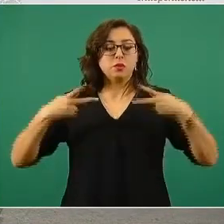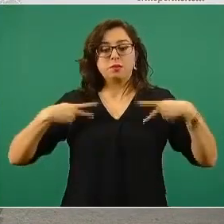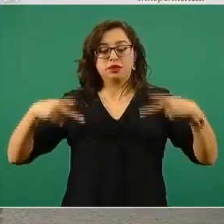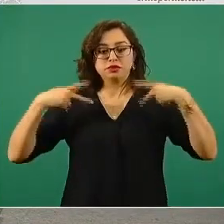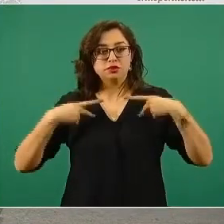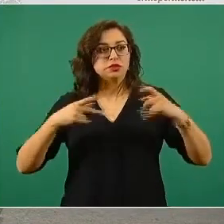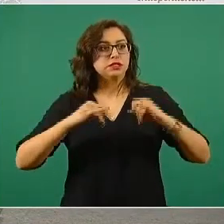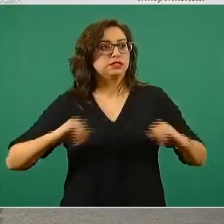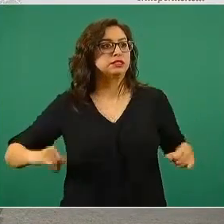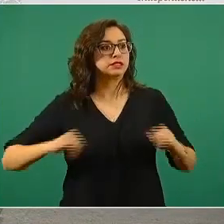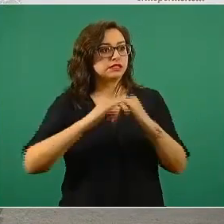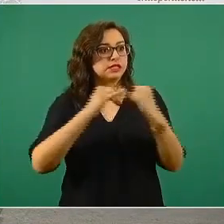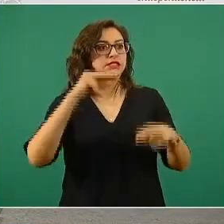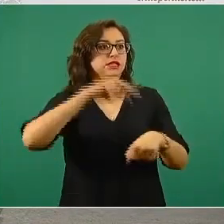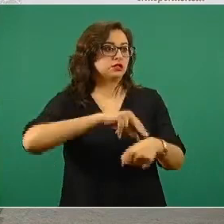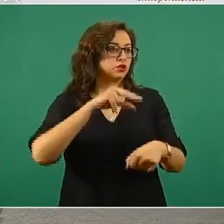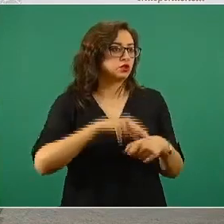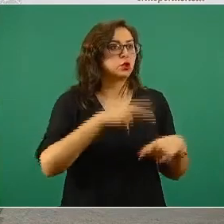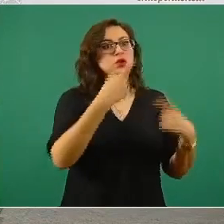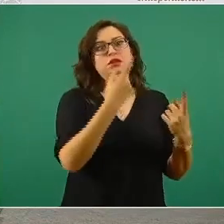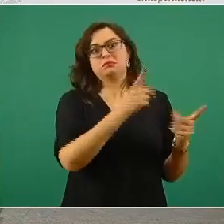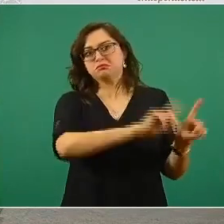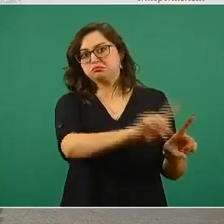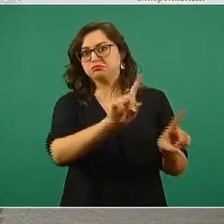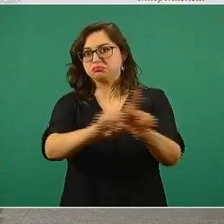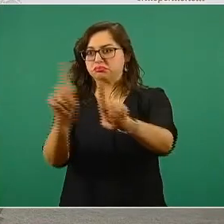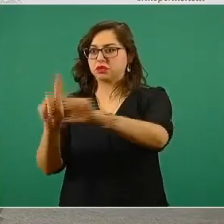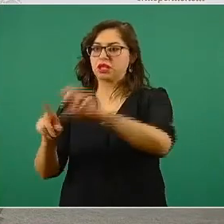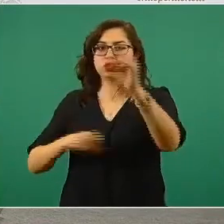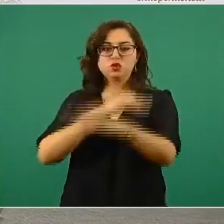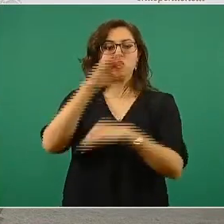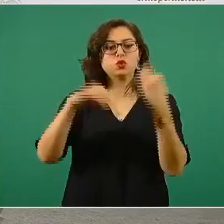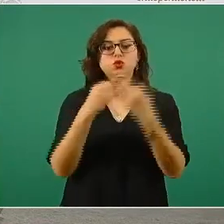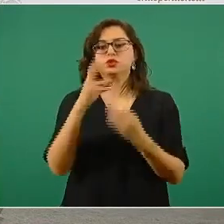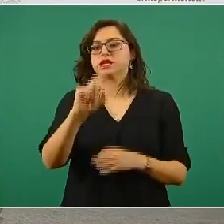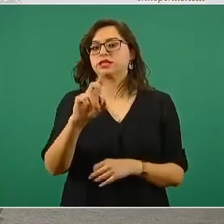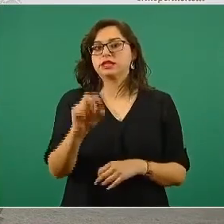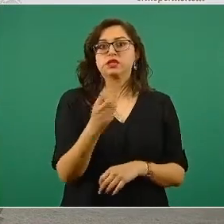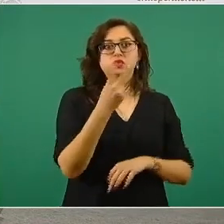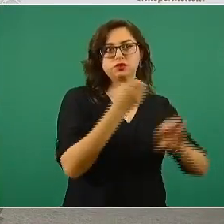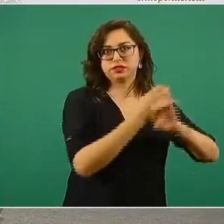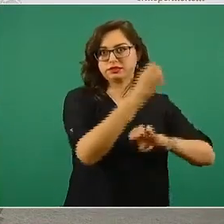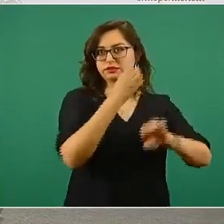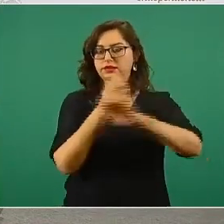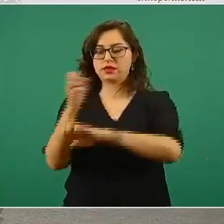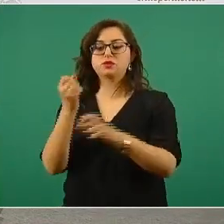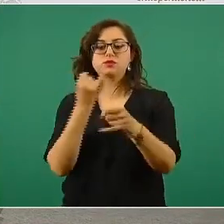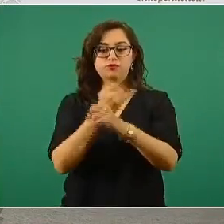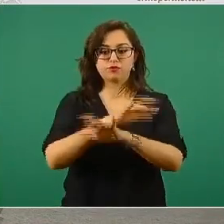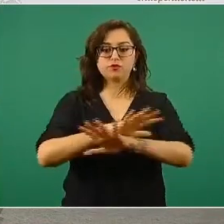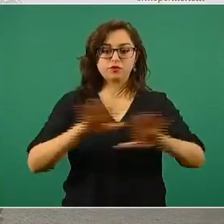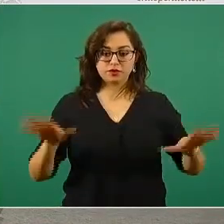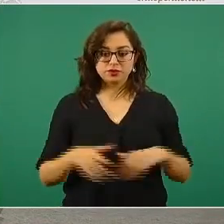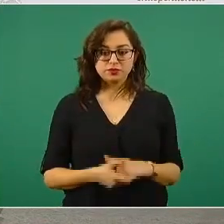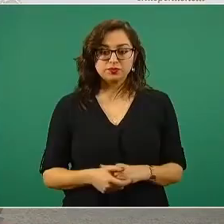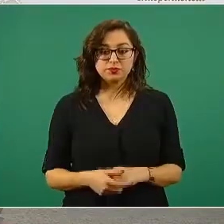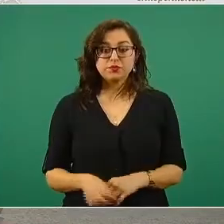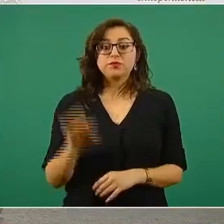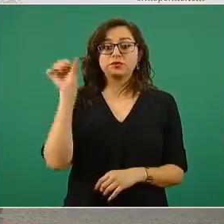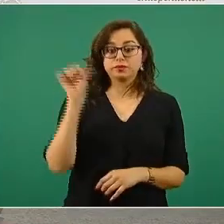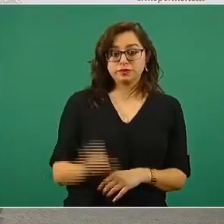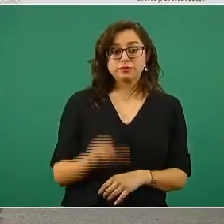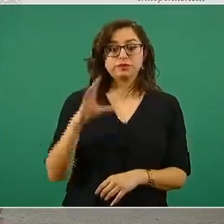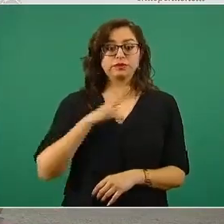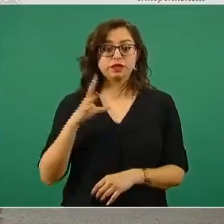diferentes niveles en cada una de las 32 entidades federativas. Para el día de hoy actualizamos a